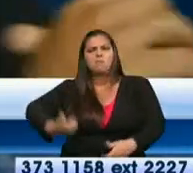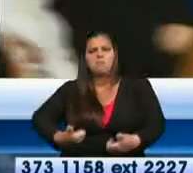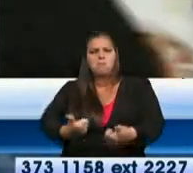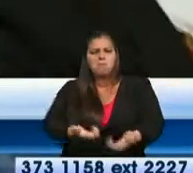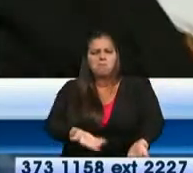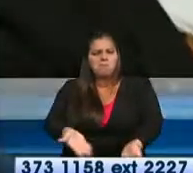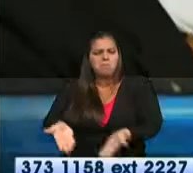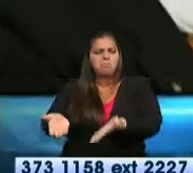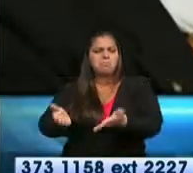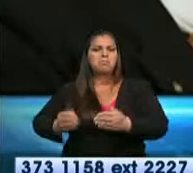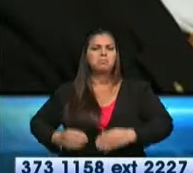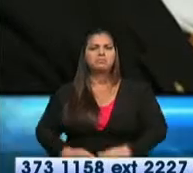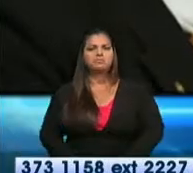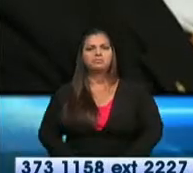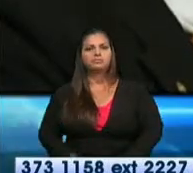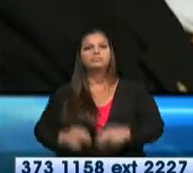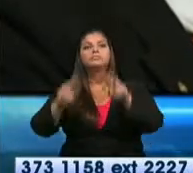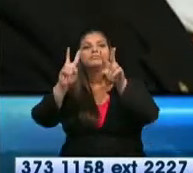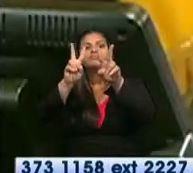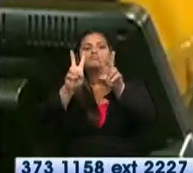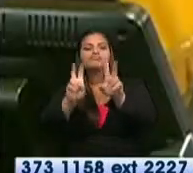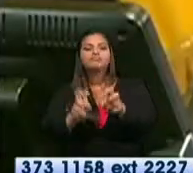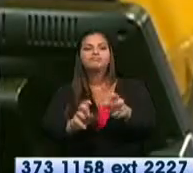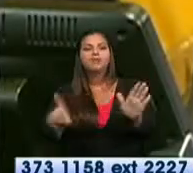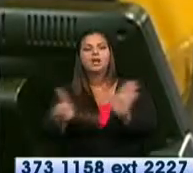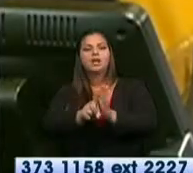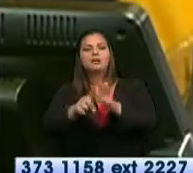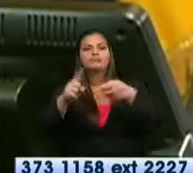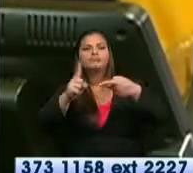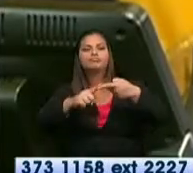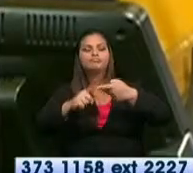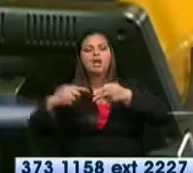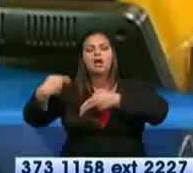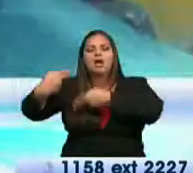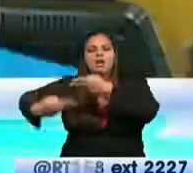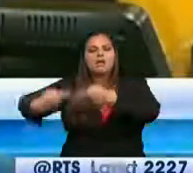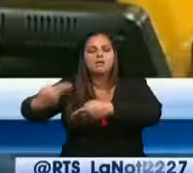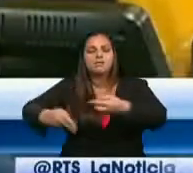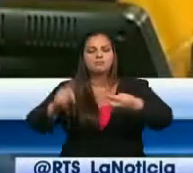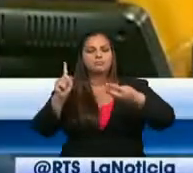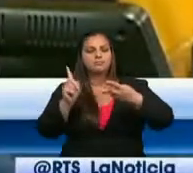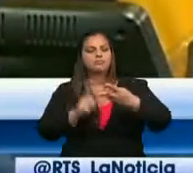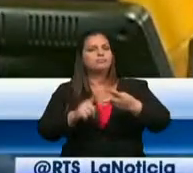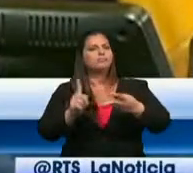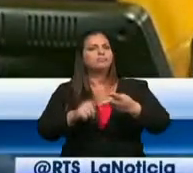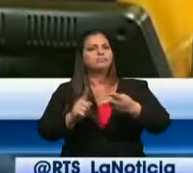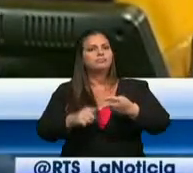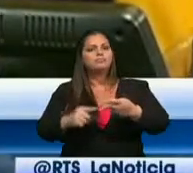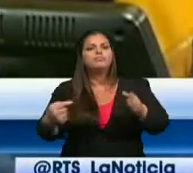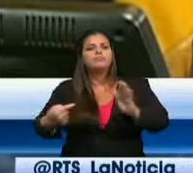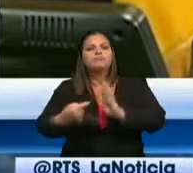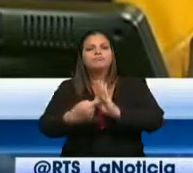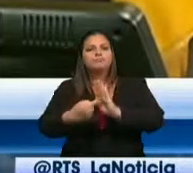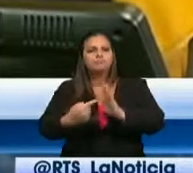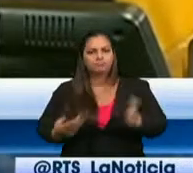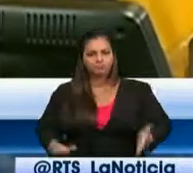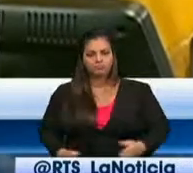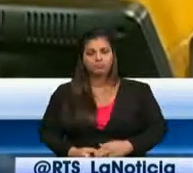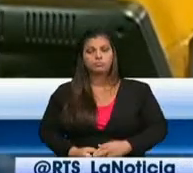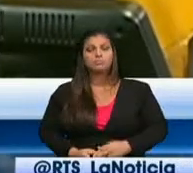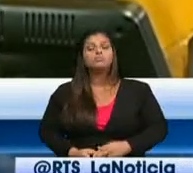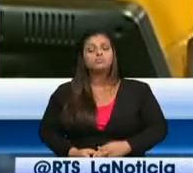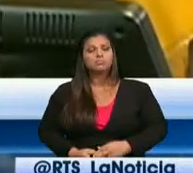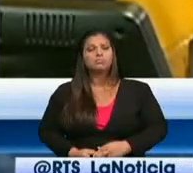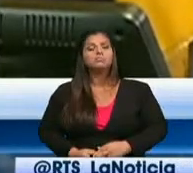urnas. Ley de herencias y plusvalía. Entonces seguiremos dialogando al respecto, porque insisto, o sea, yo quiero lograr el más